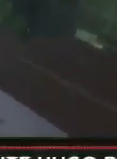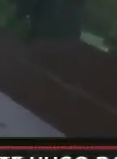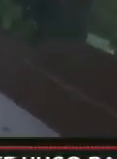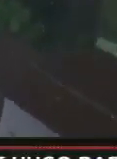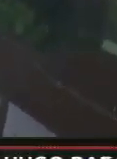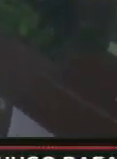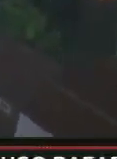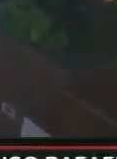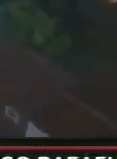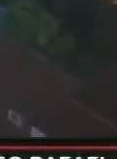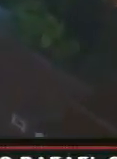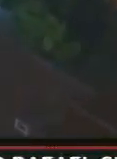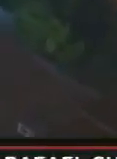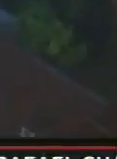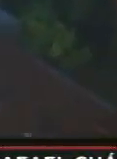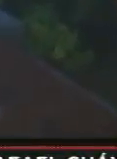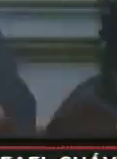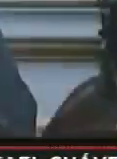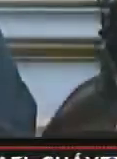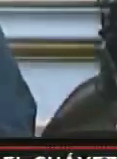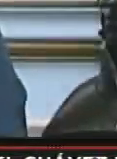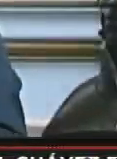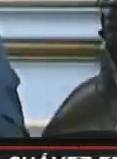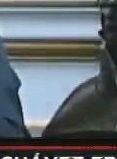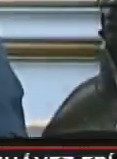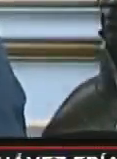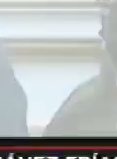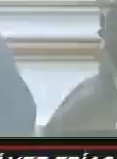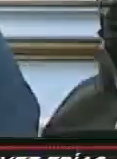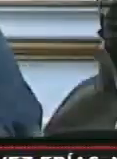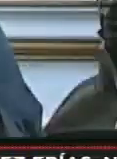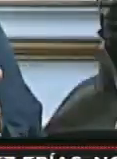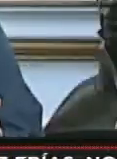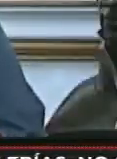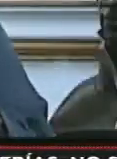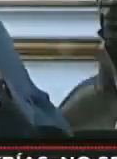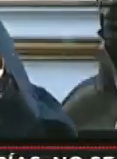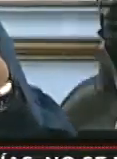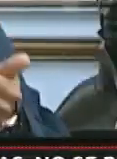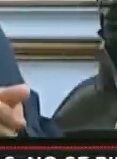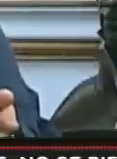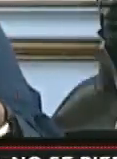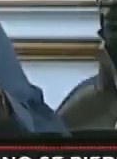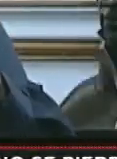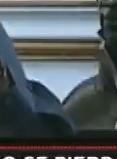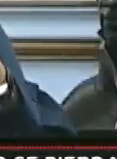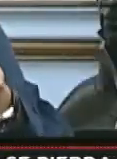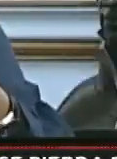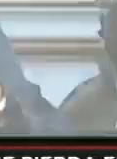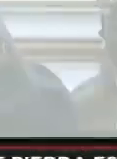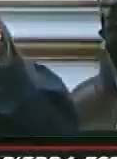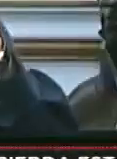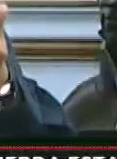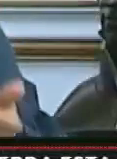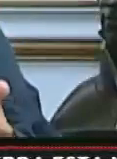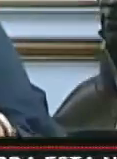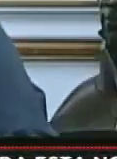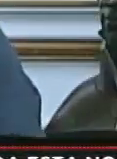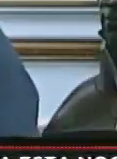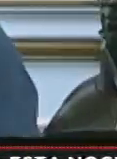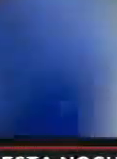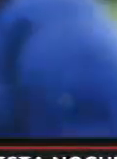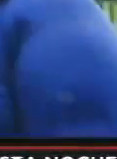que aún nos conmueve. Es necesario someterme a una nueva intervención